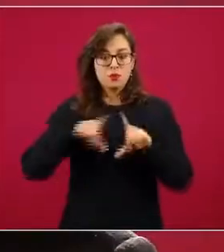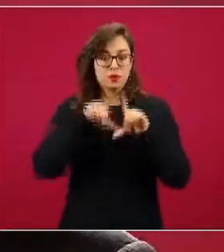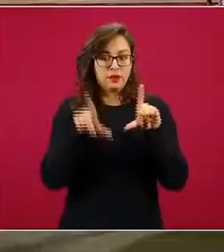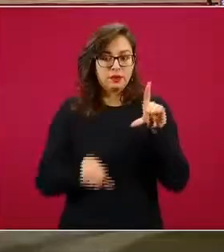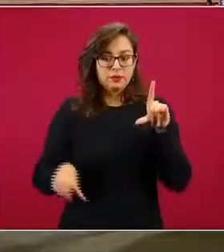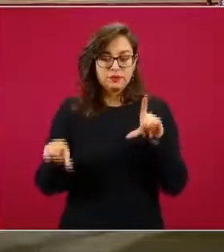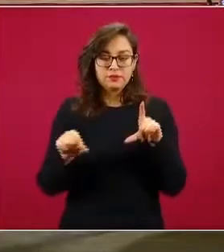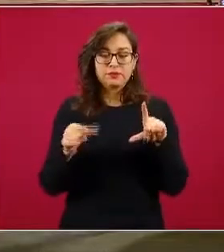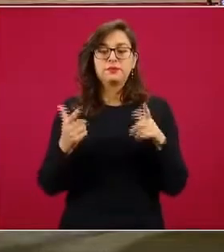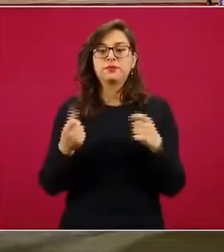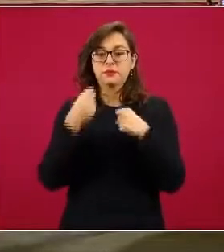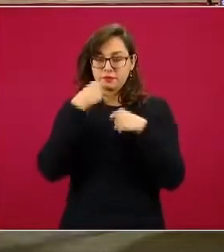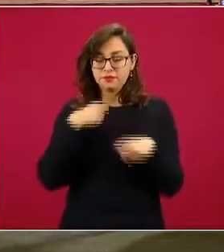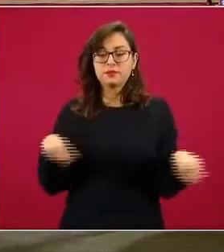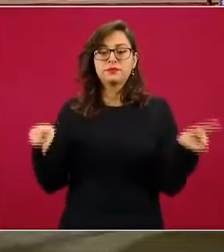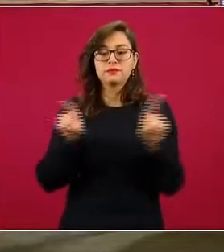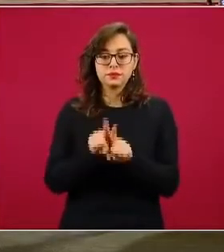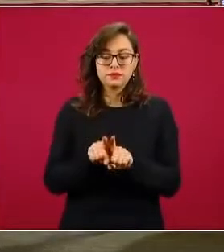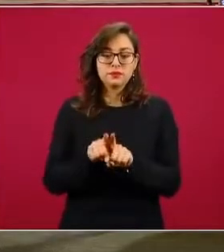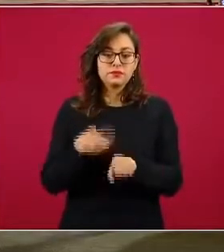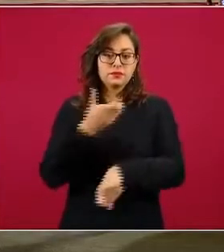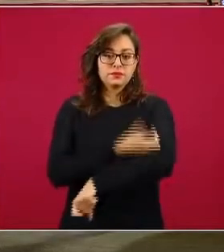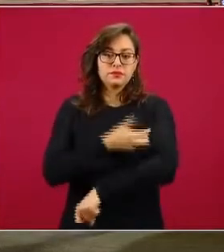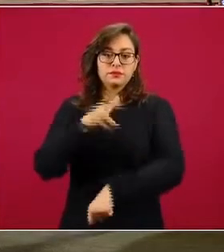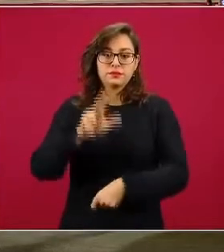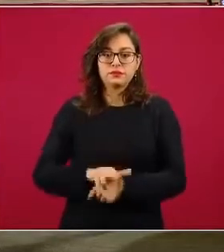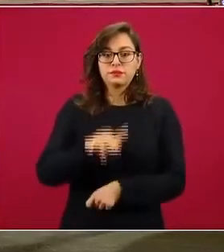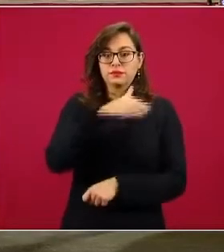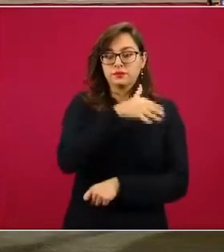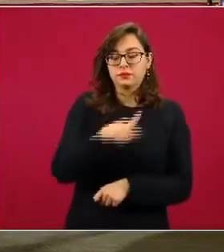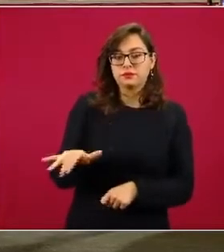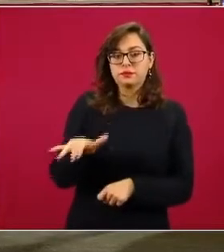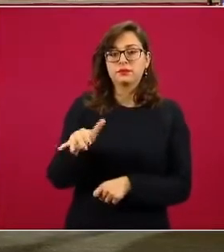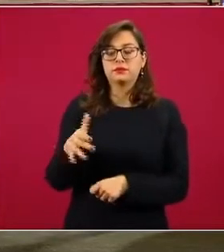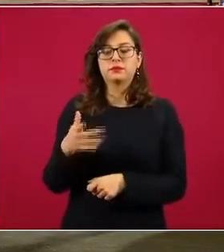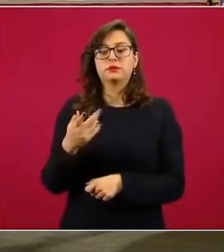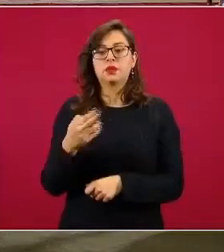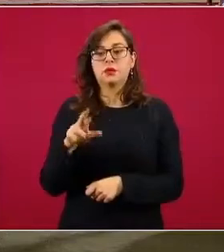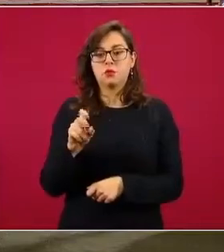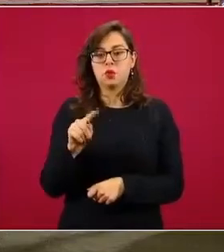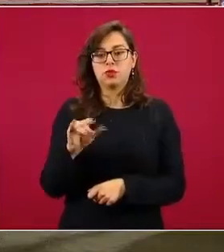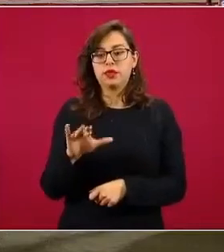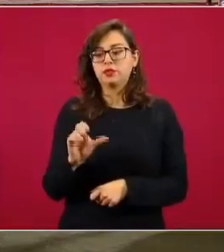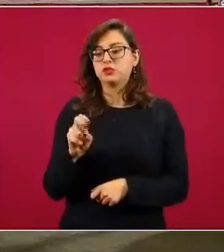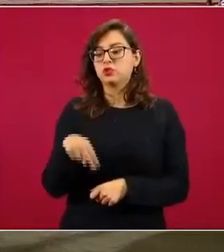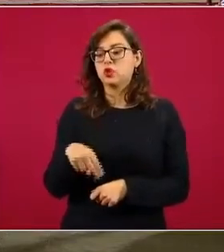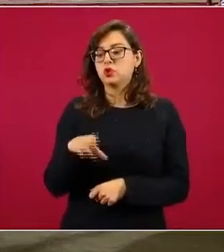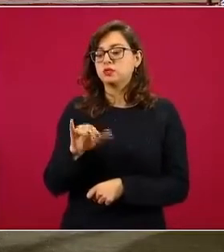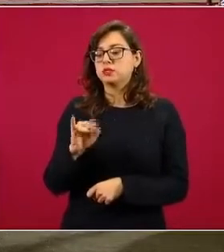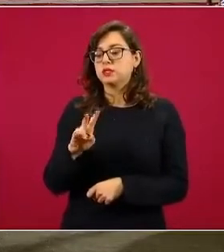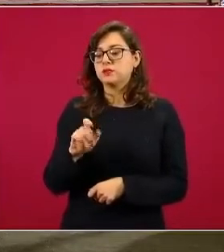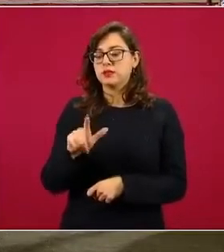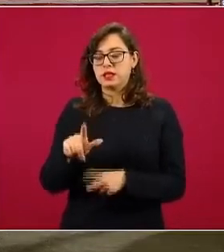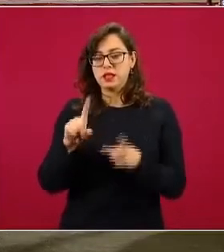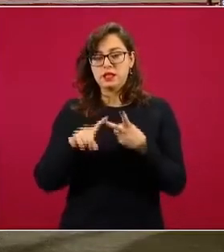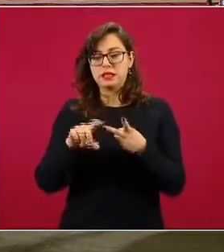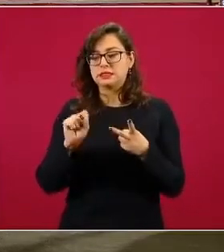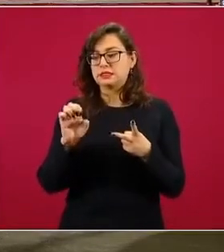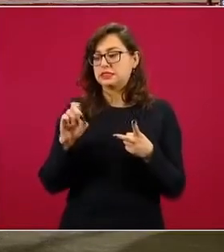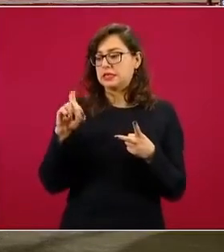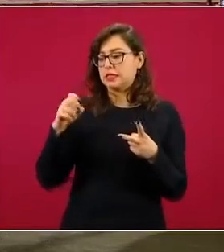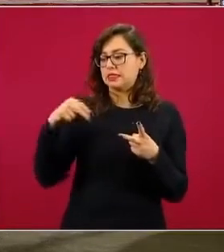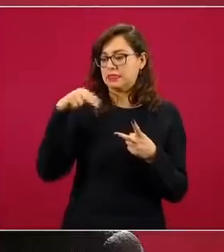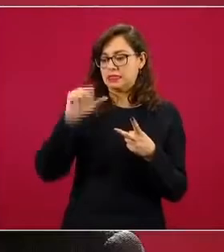acudido en apoyo la Coordinación General de Protección Civil, en la Secretaría de la Defensa Nacional, el